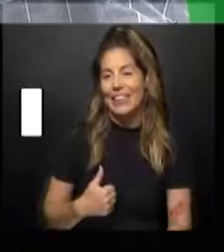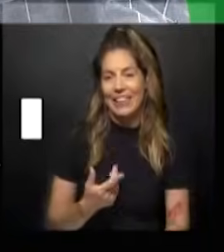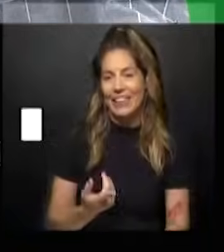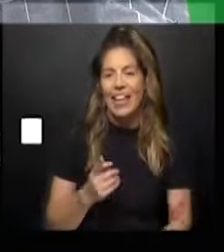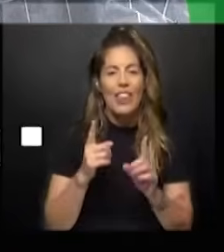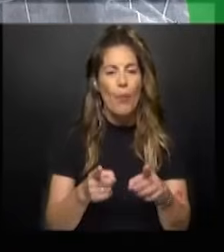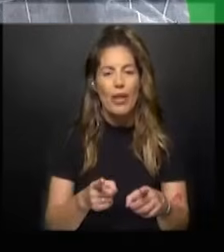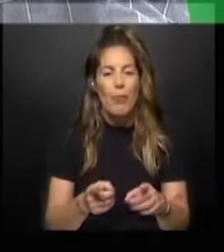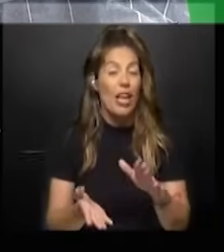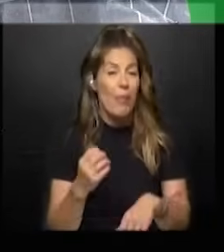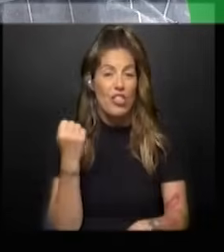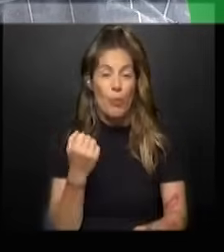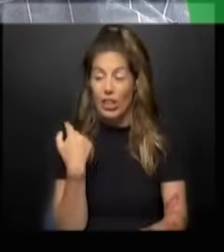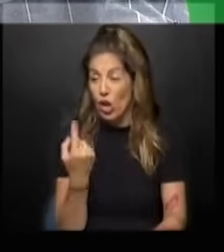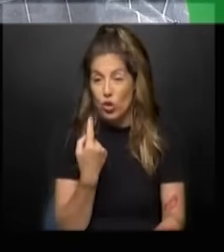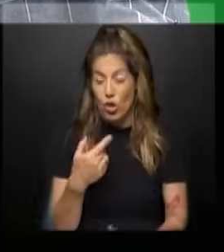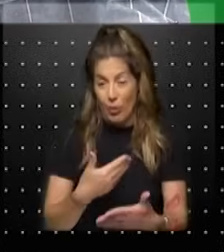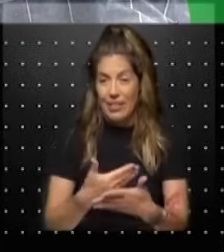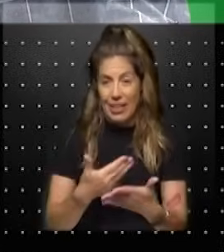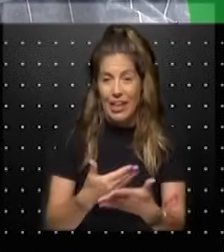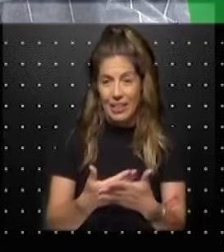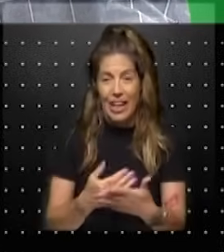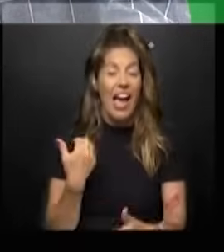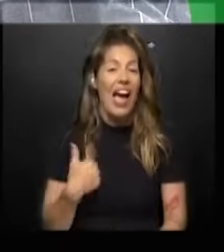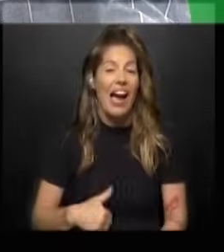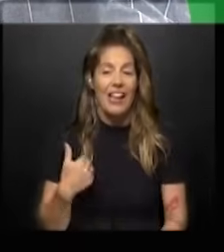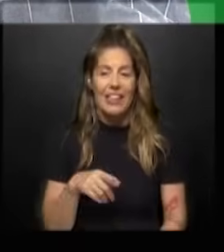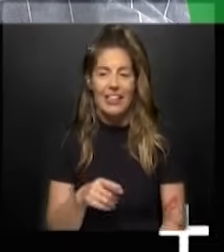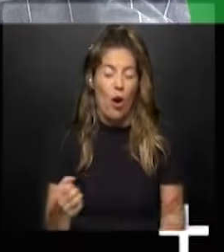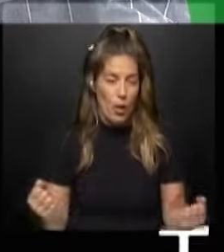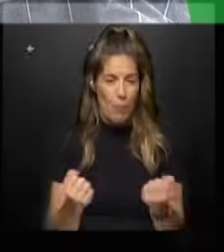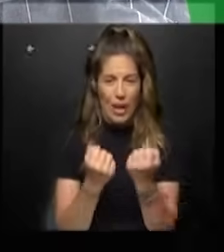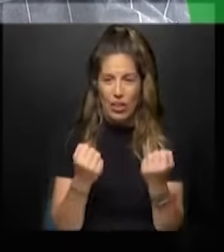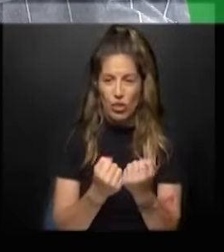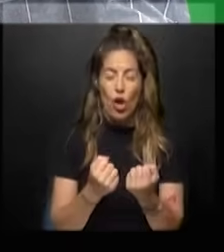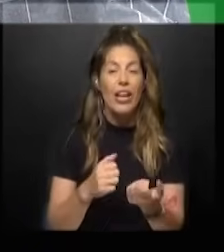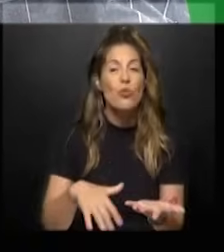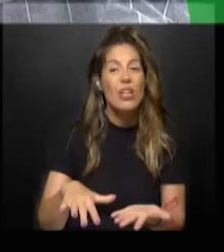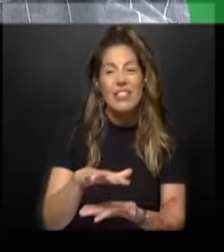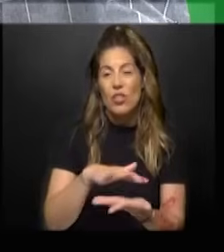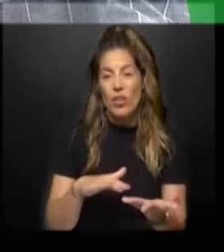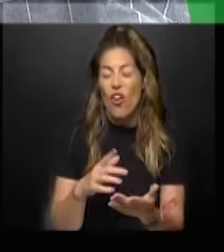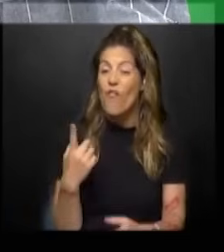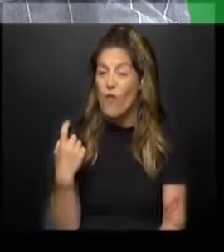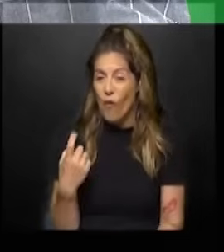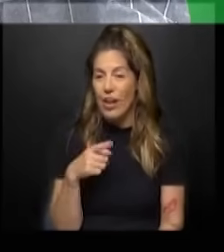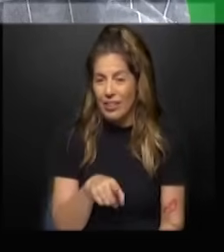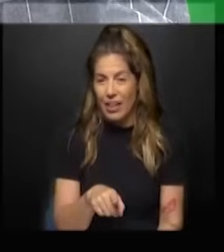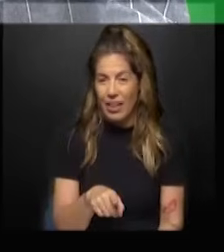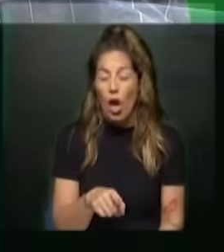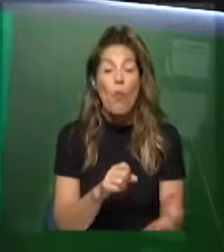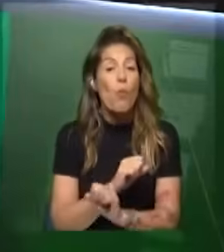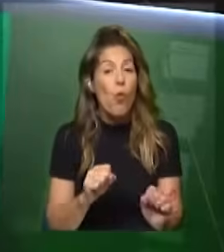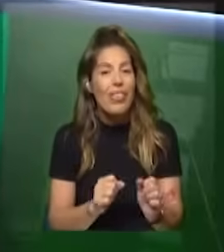porque es el que más nos importa a nosotros por la cercanía, ¿no? Argentina. Y tiene un gran impacto. Es un caso muy fuerte y por lo tanto